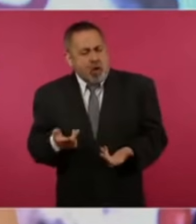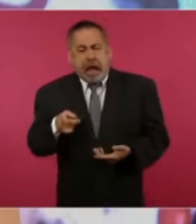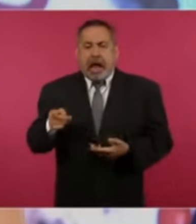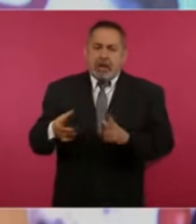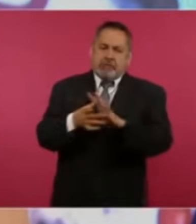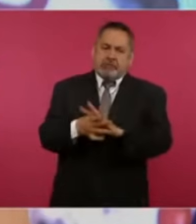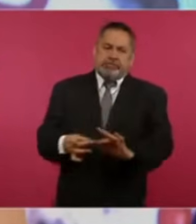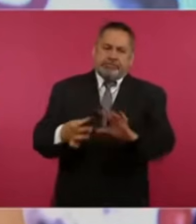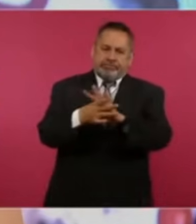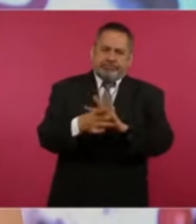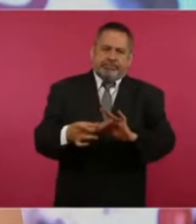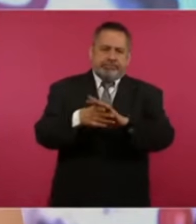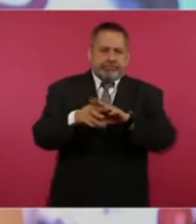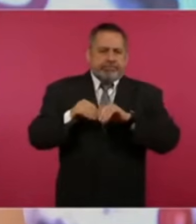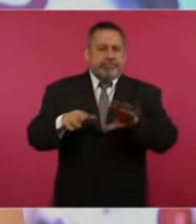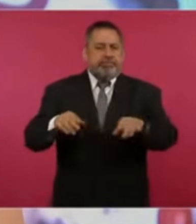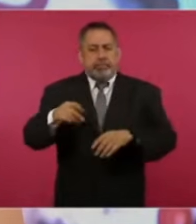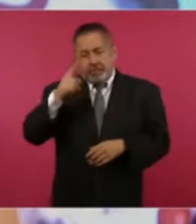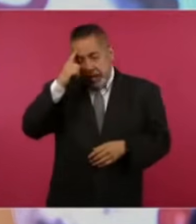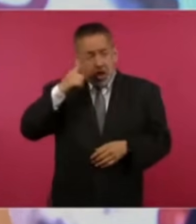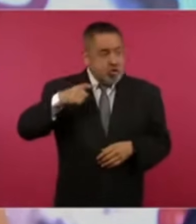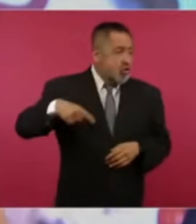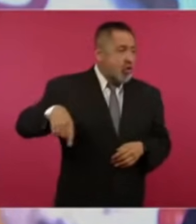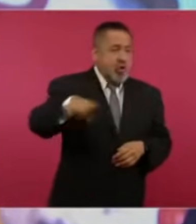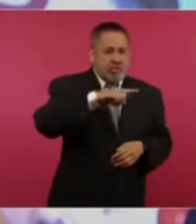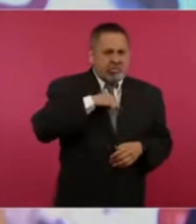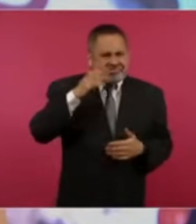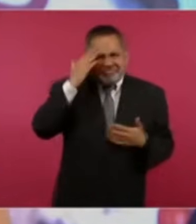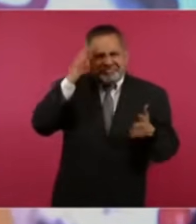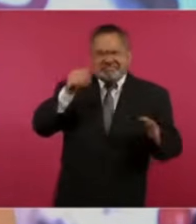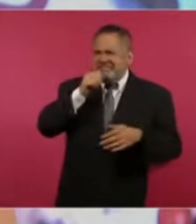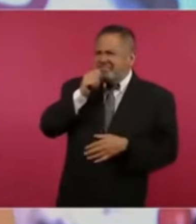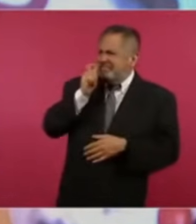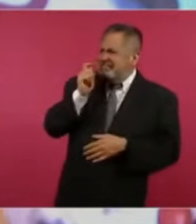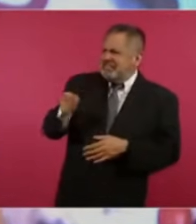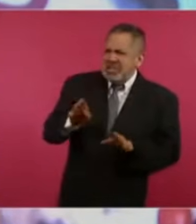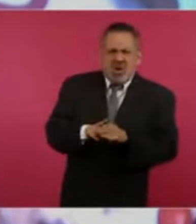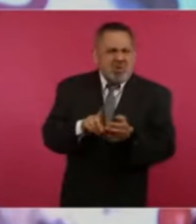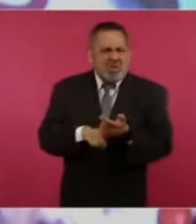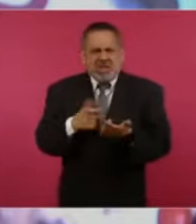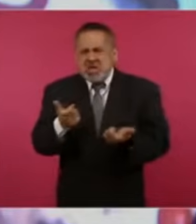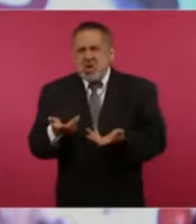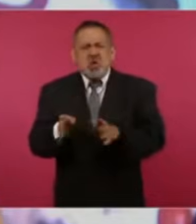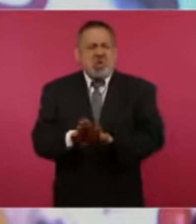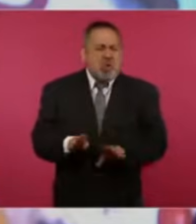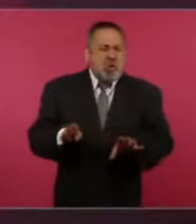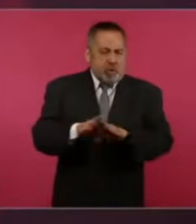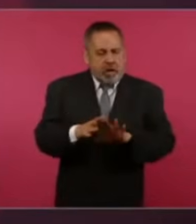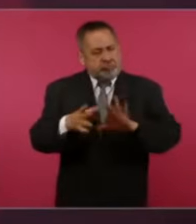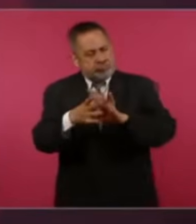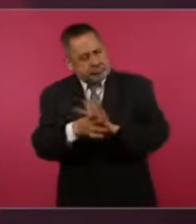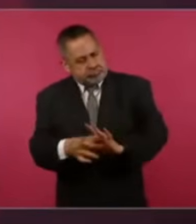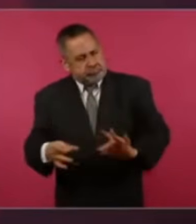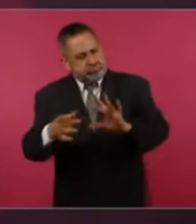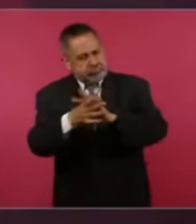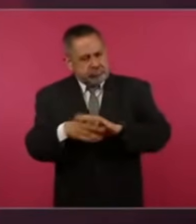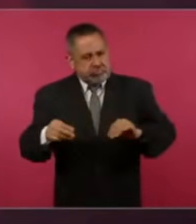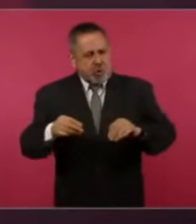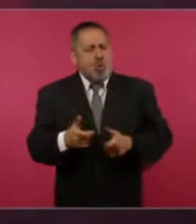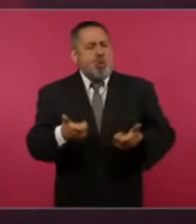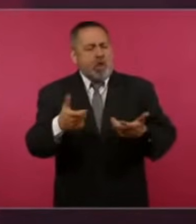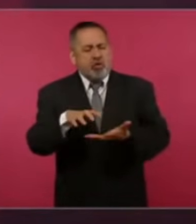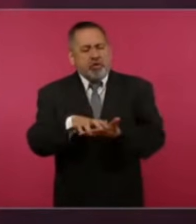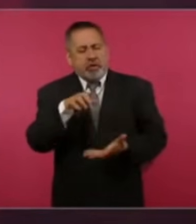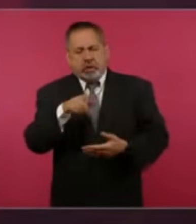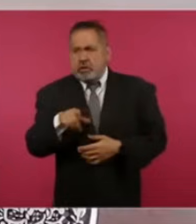campaña para que todos aquellos que pudieran desconocer de sus fondos los puedan conocer, saber de los montos y